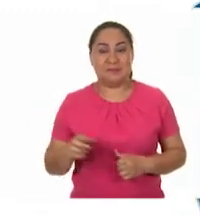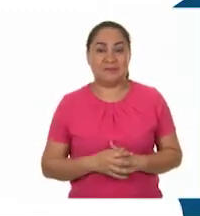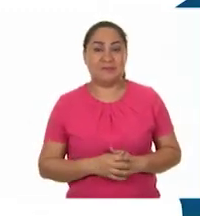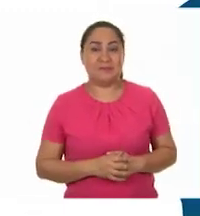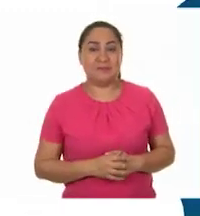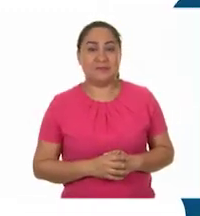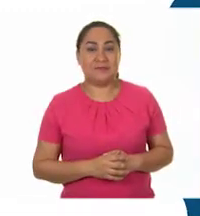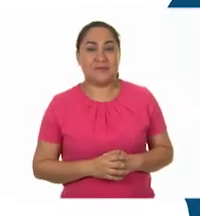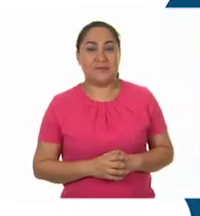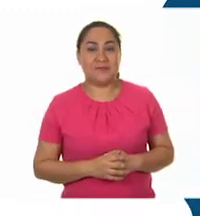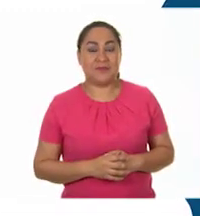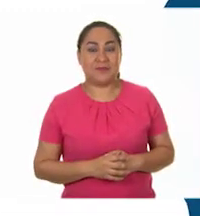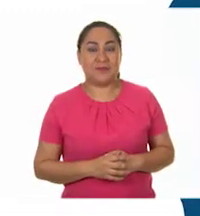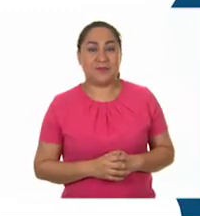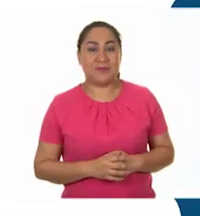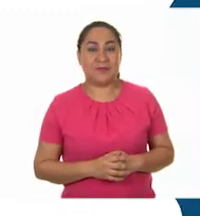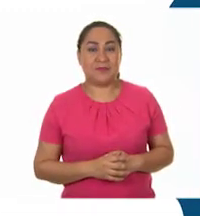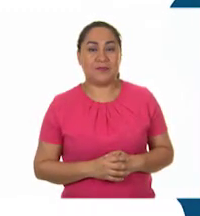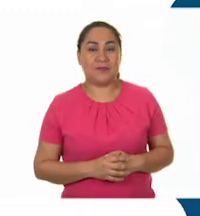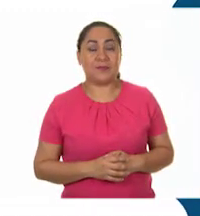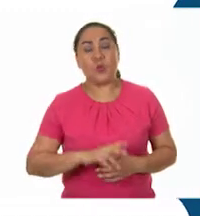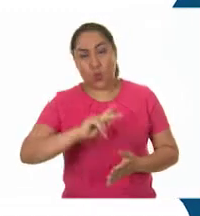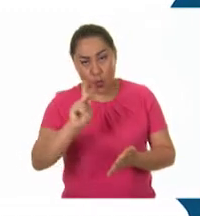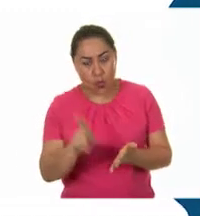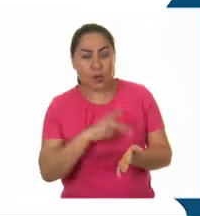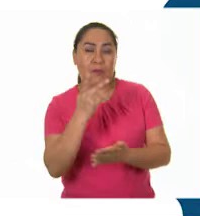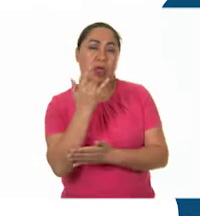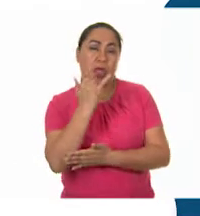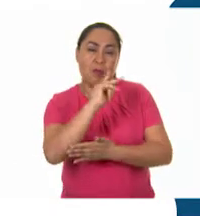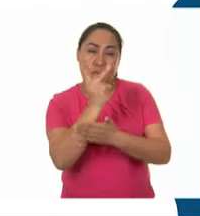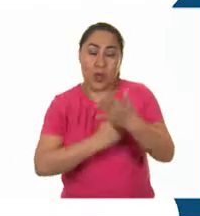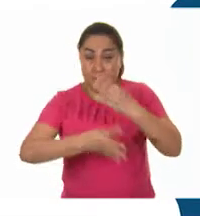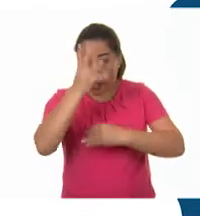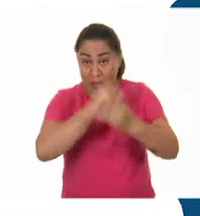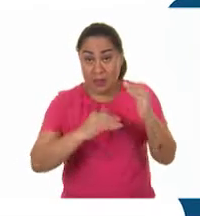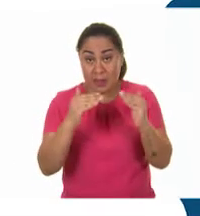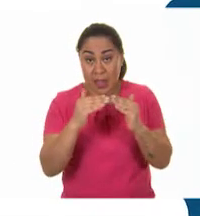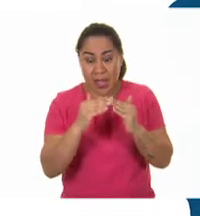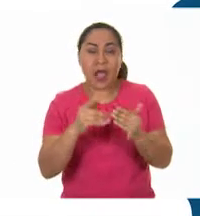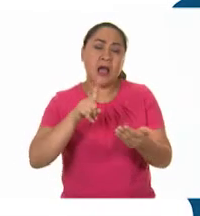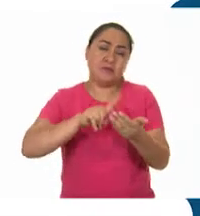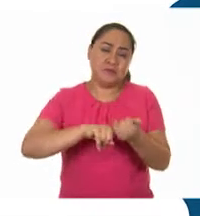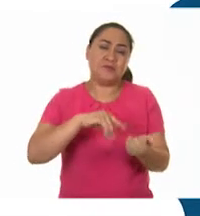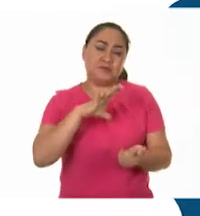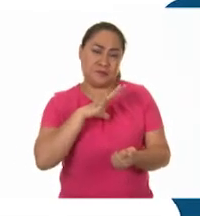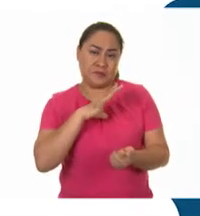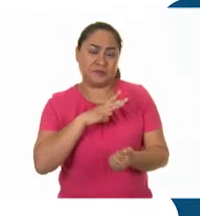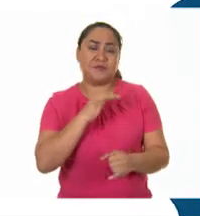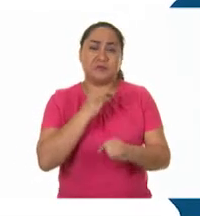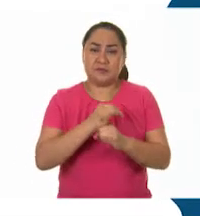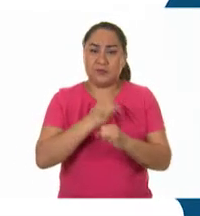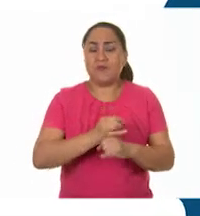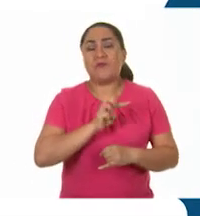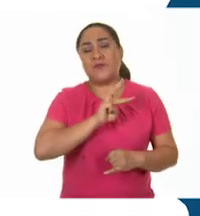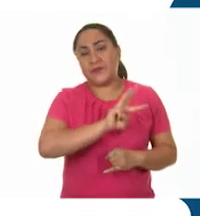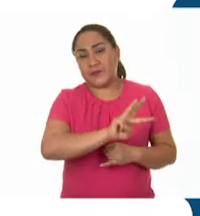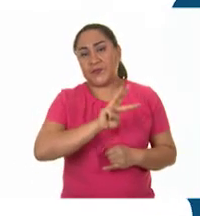conalitech.sep.gov.mx. Si quieres volver a ver los programas de Aprende en Casa, los puedes encontrar en la siguiente liga: